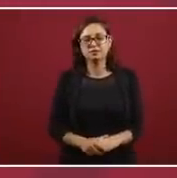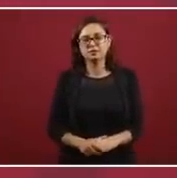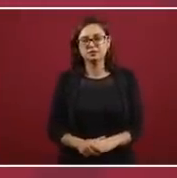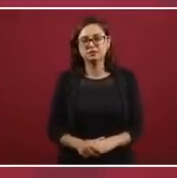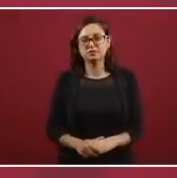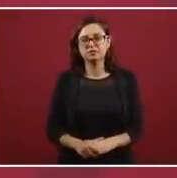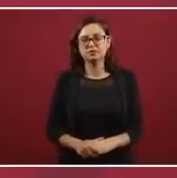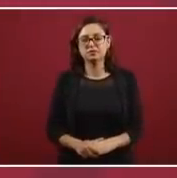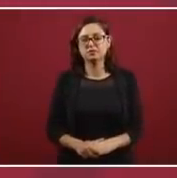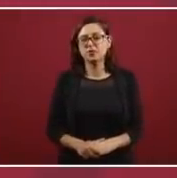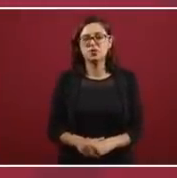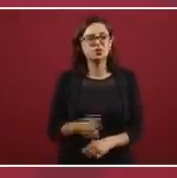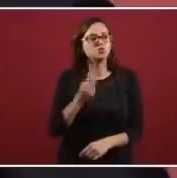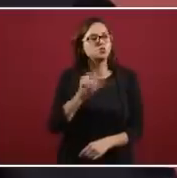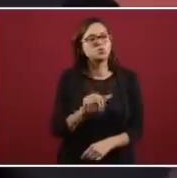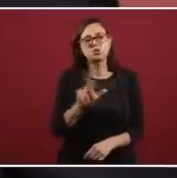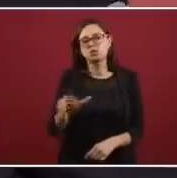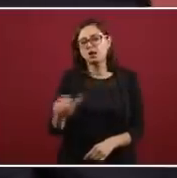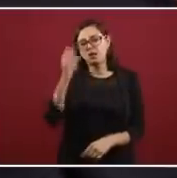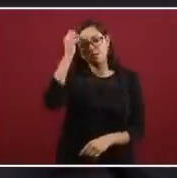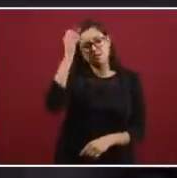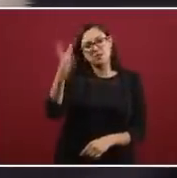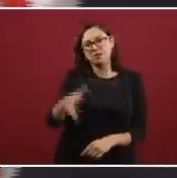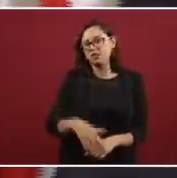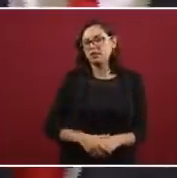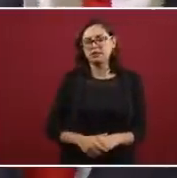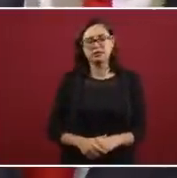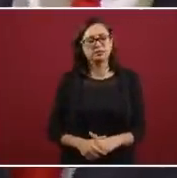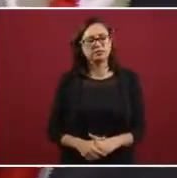No se me va a olvidar que